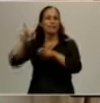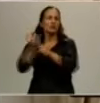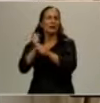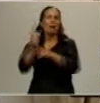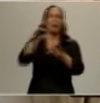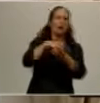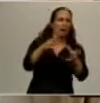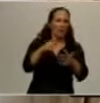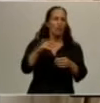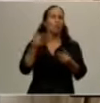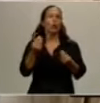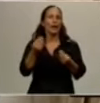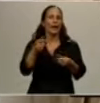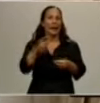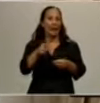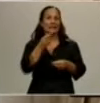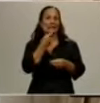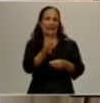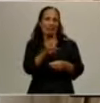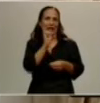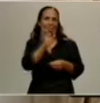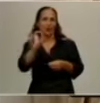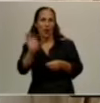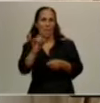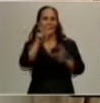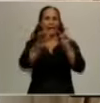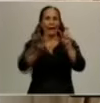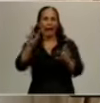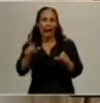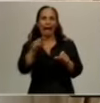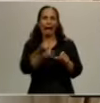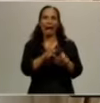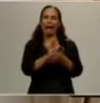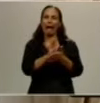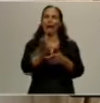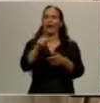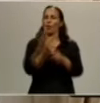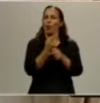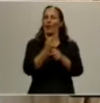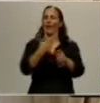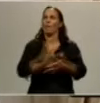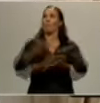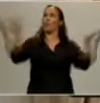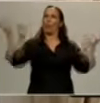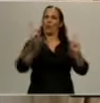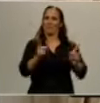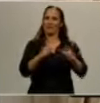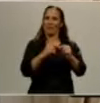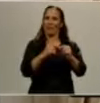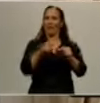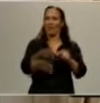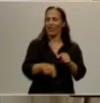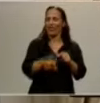intervenido, precisamente porque la mención de esos agentes impedía que se hiciera pública inmediatamente la